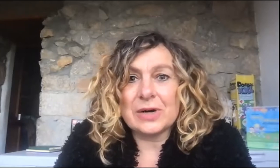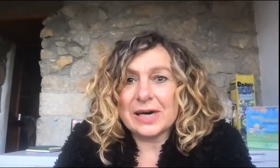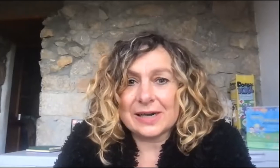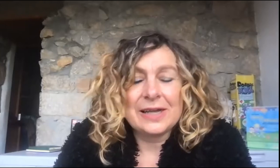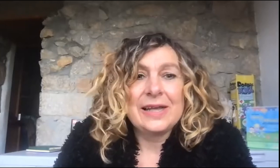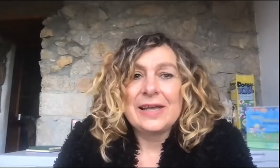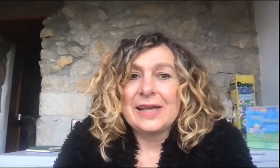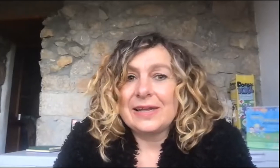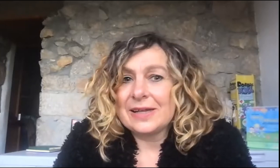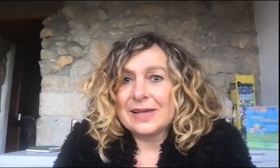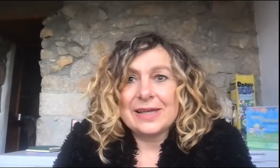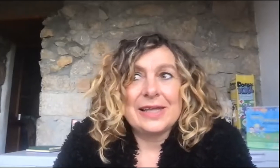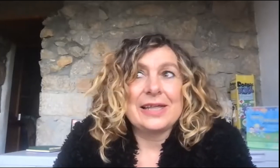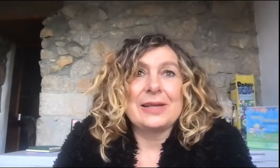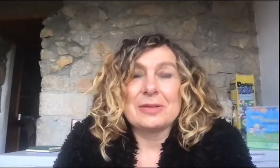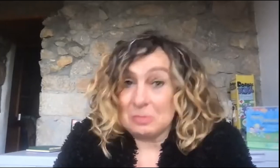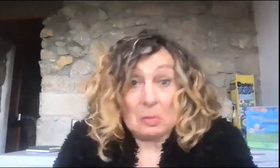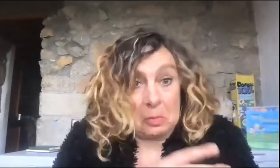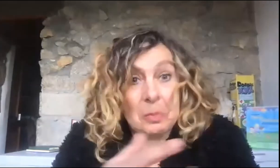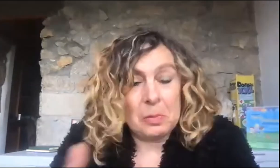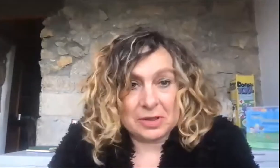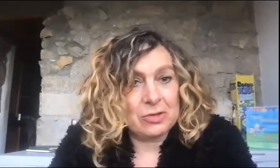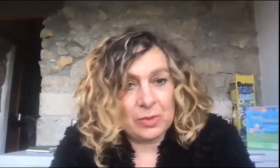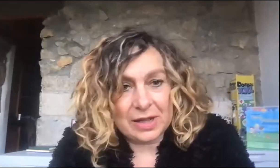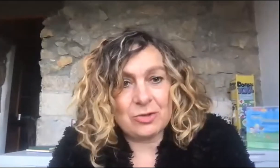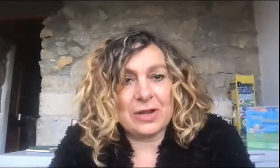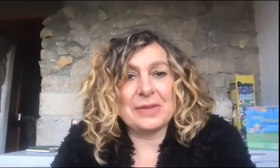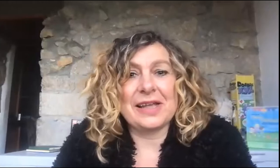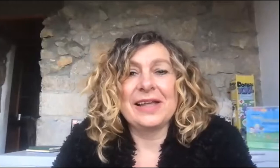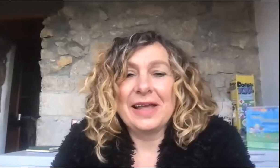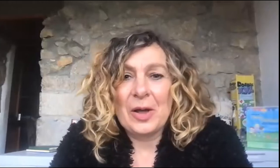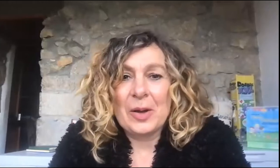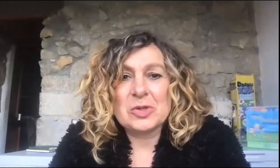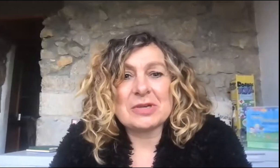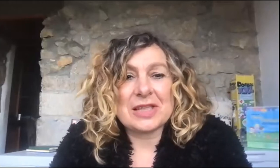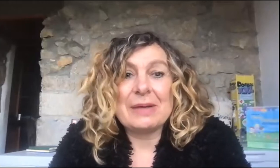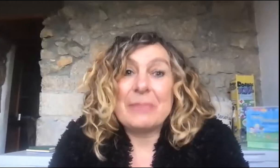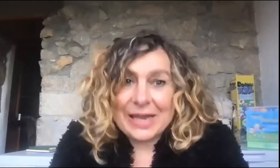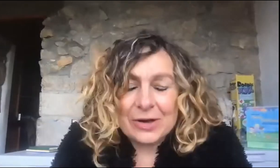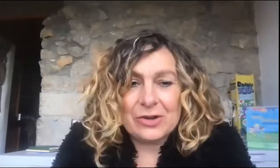un lugar en el que puede ser que estuviera sensorialmente